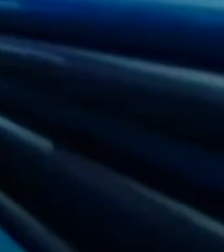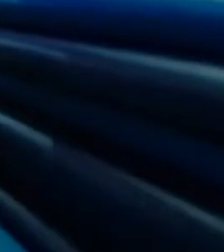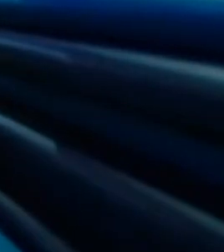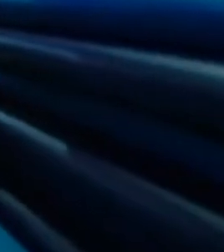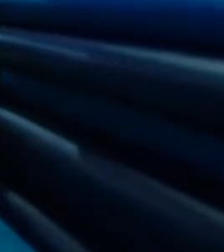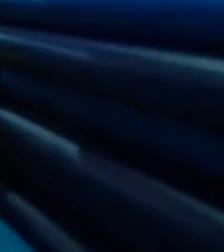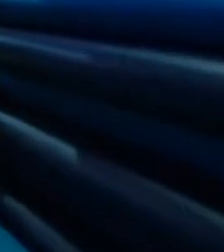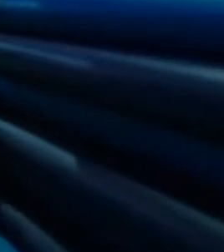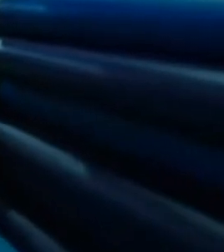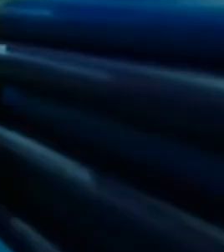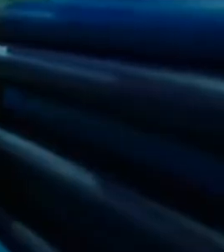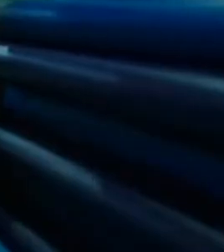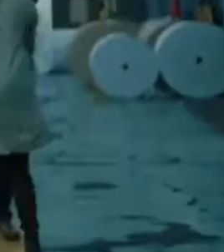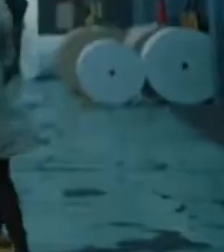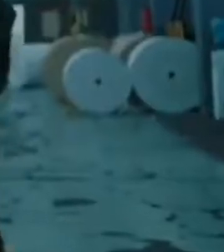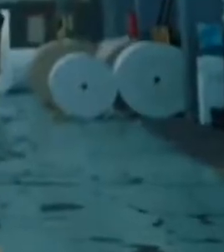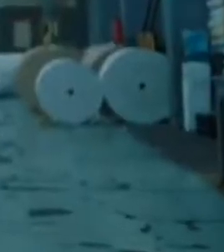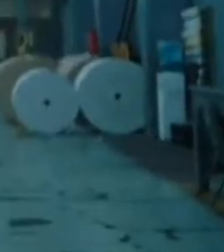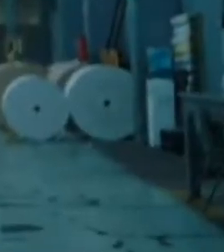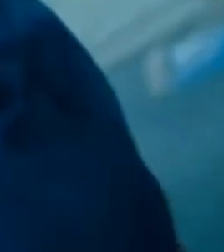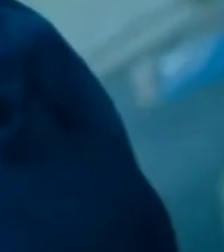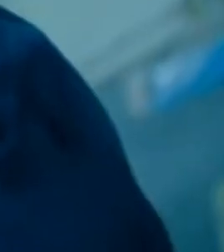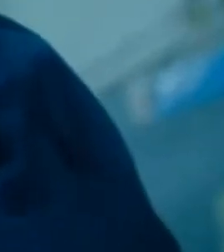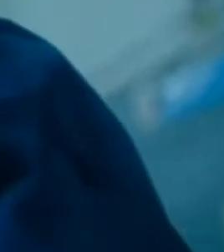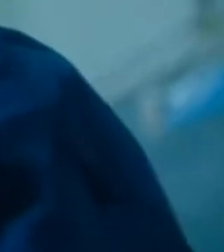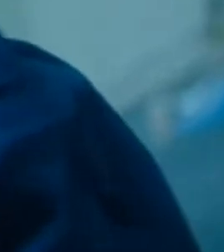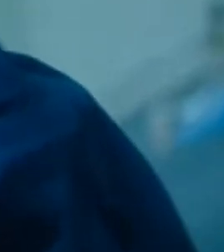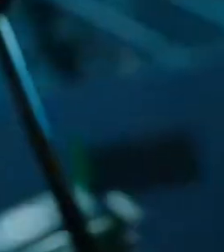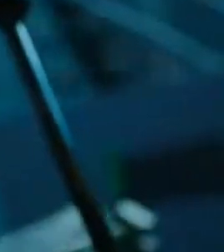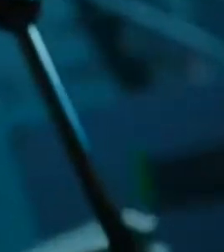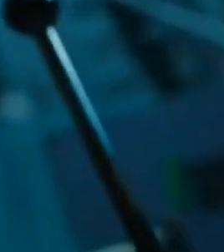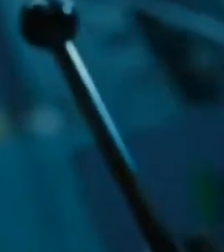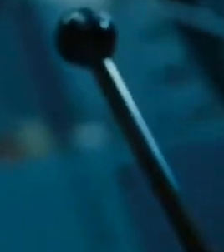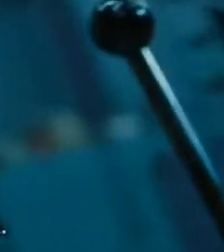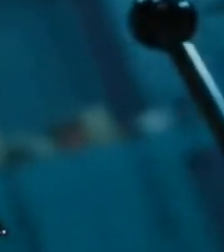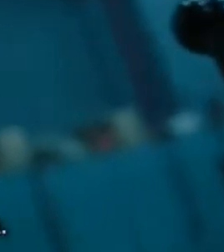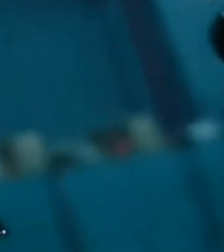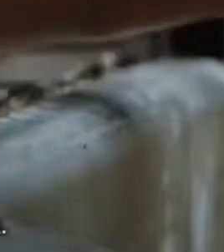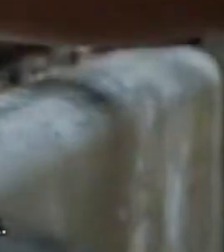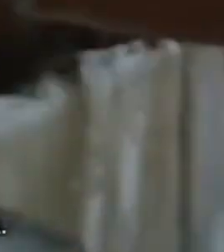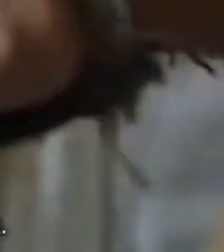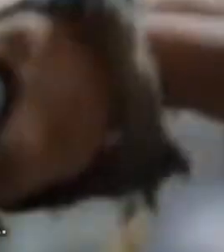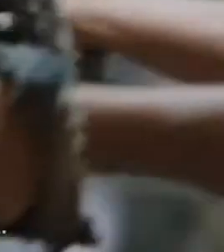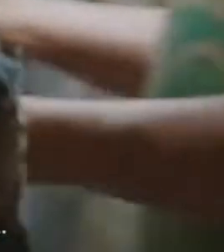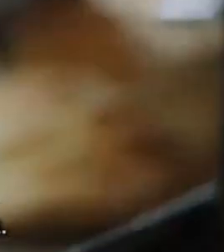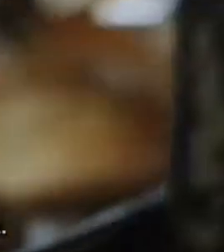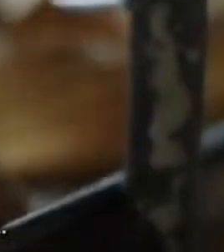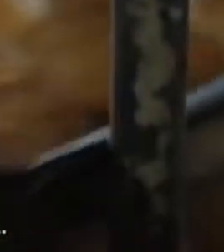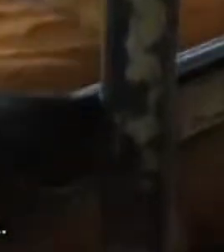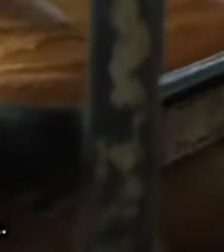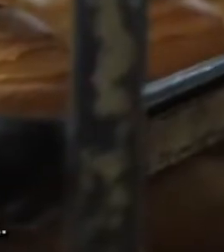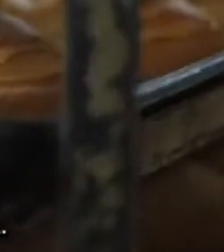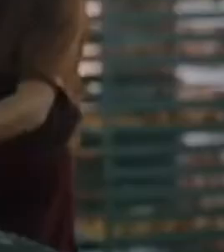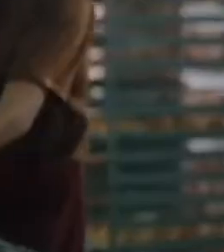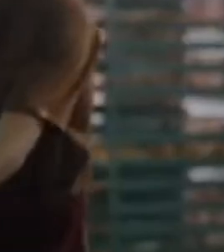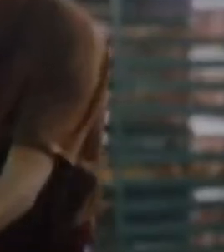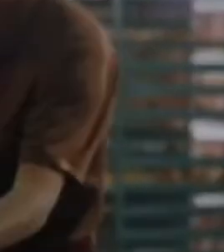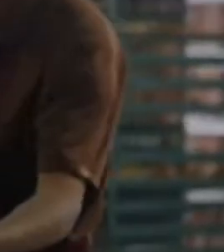dedicación, compromiso, resistencia. Una mezcla firme que no se resquebraja ante